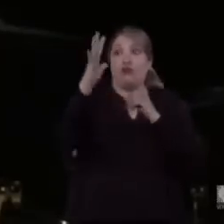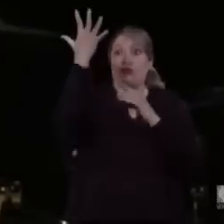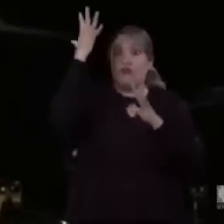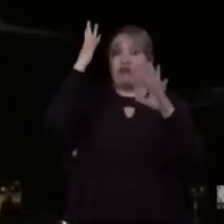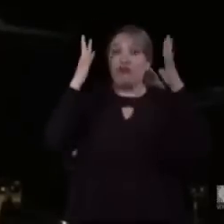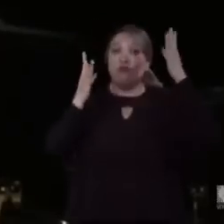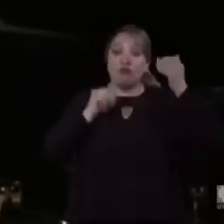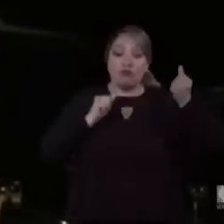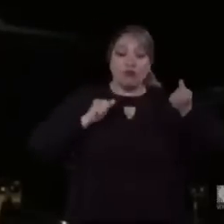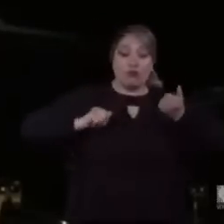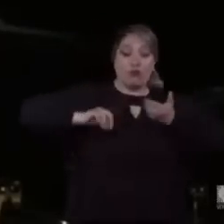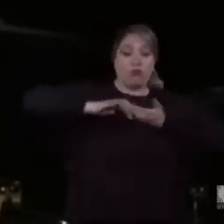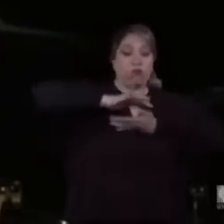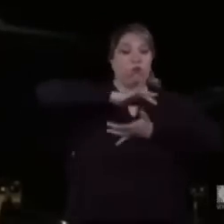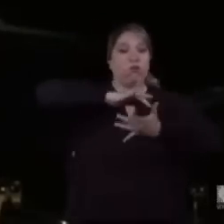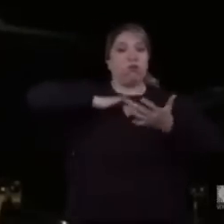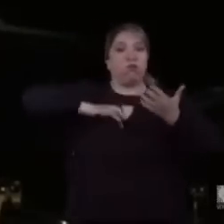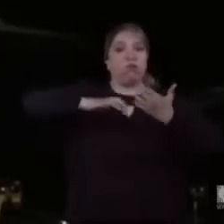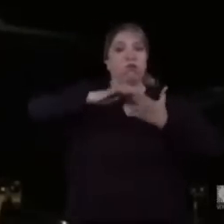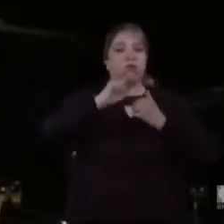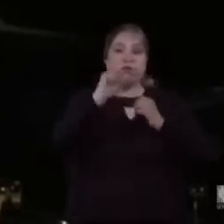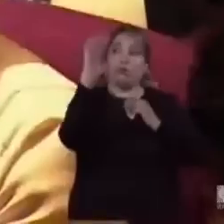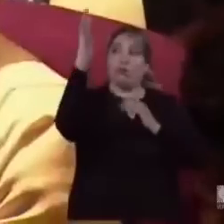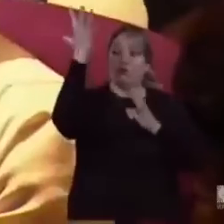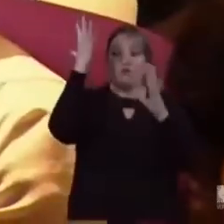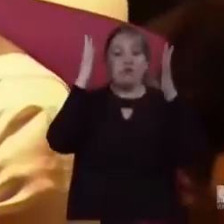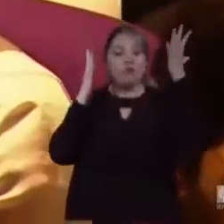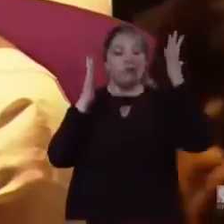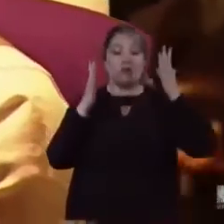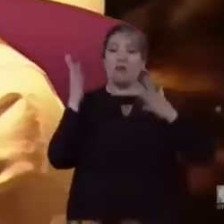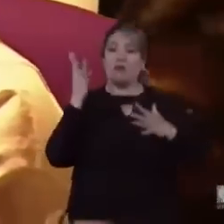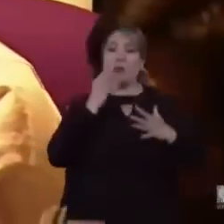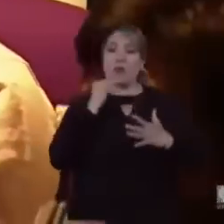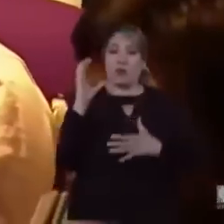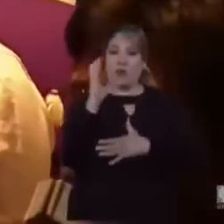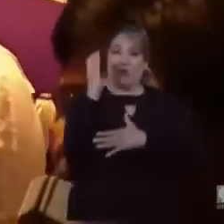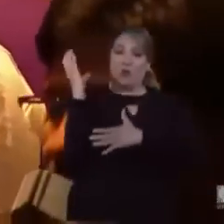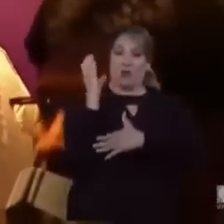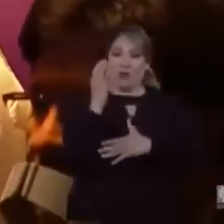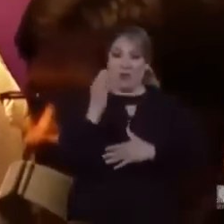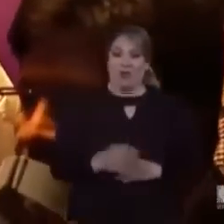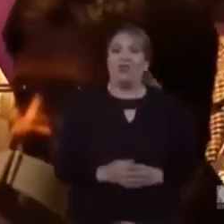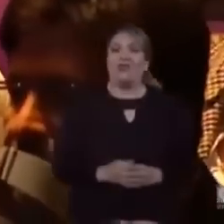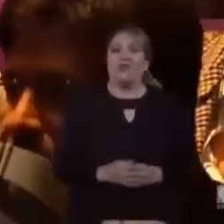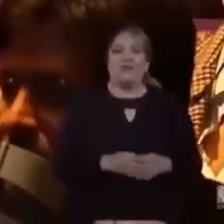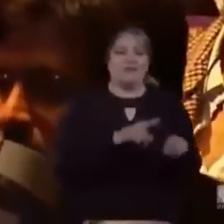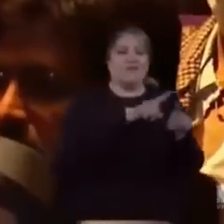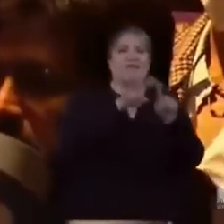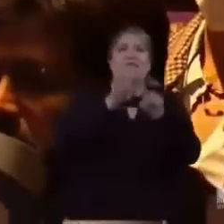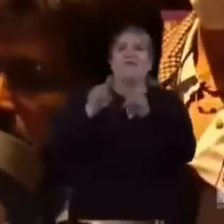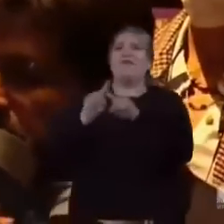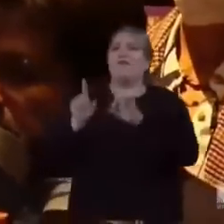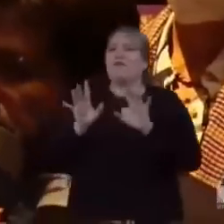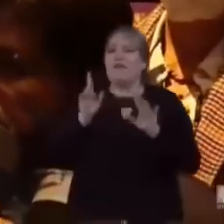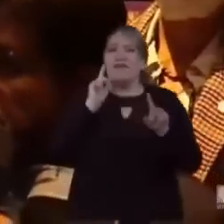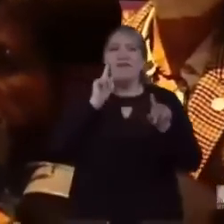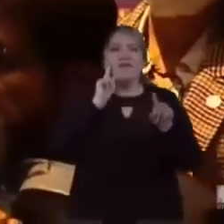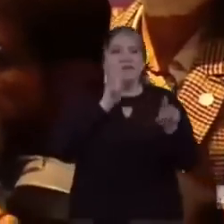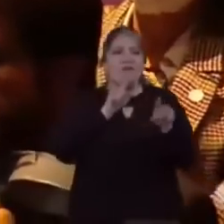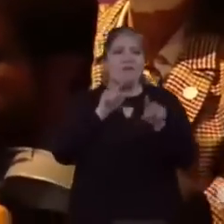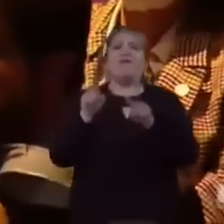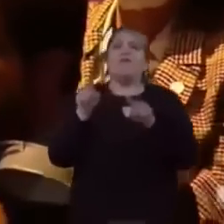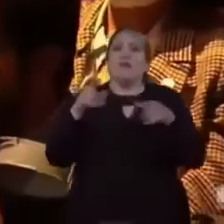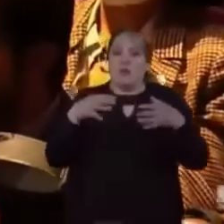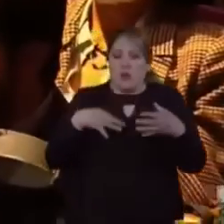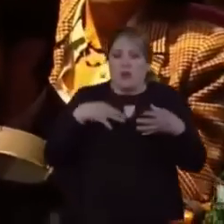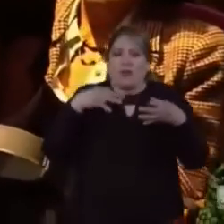en ecosistemas y de árboles en este país bello, diferentes, convocados a la vida entre iguales